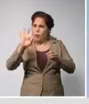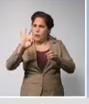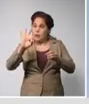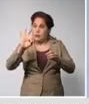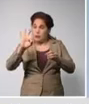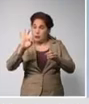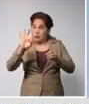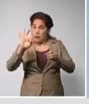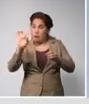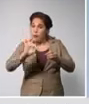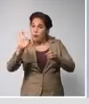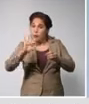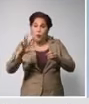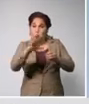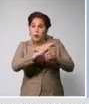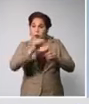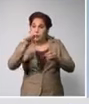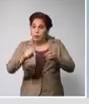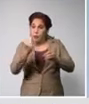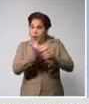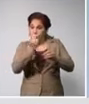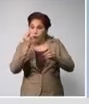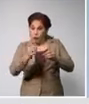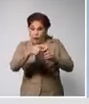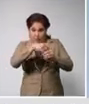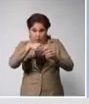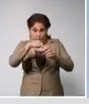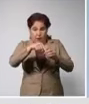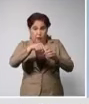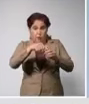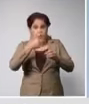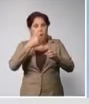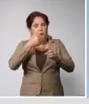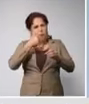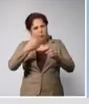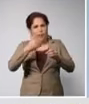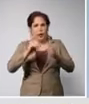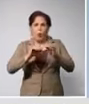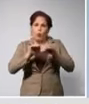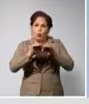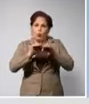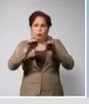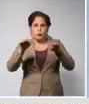98,03% de todos los diagnosticados con una evolución clínica estable.